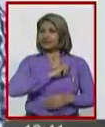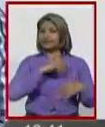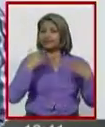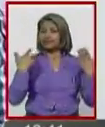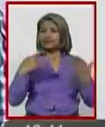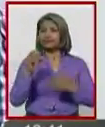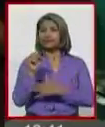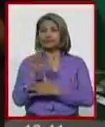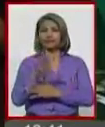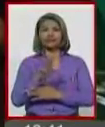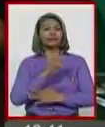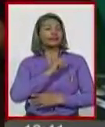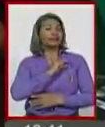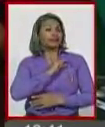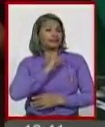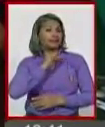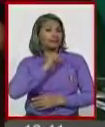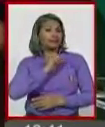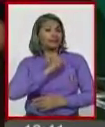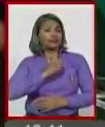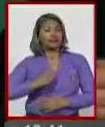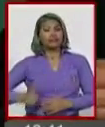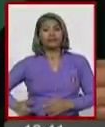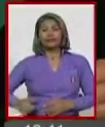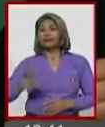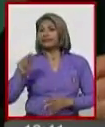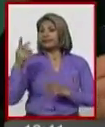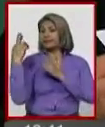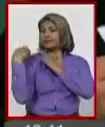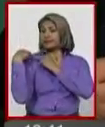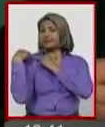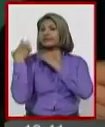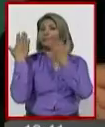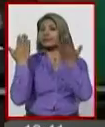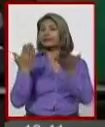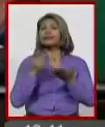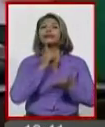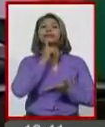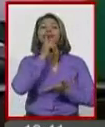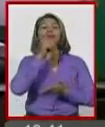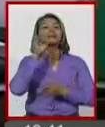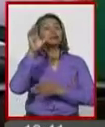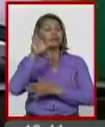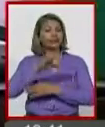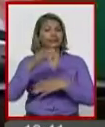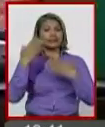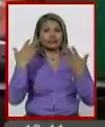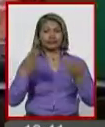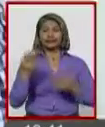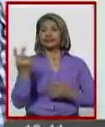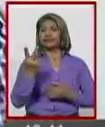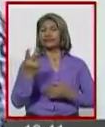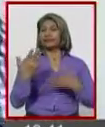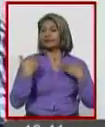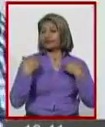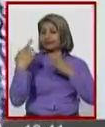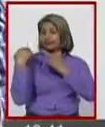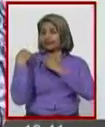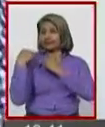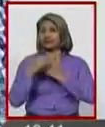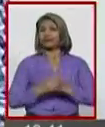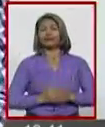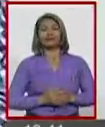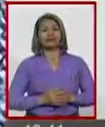de conocimiento del gobierno municipal, pero el gobierno municipal no es responsable. Hay un seguro obligatorio que ellos deberían hacerse